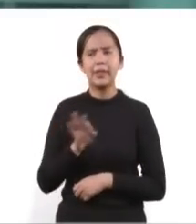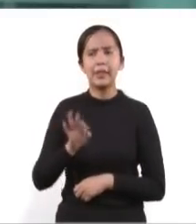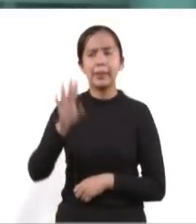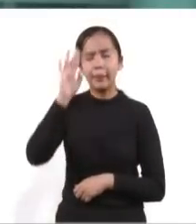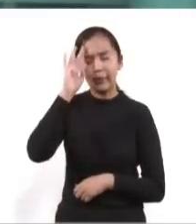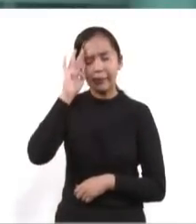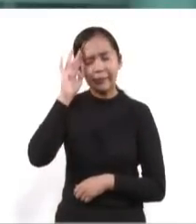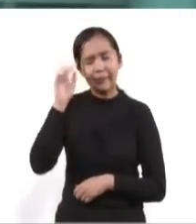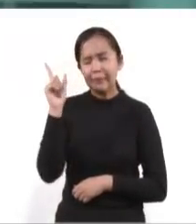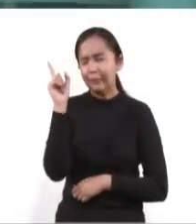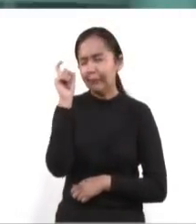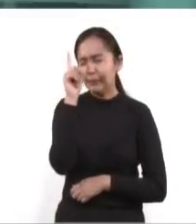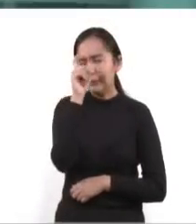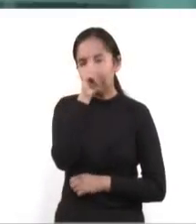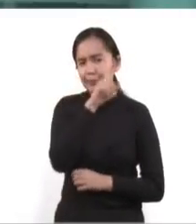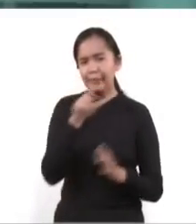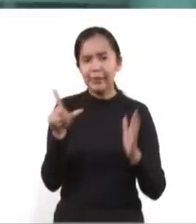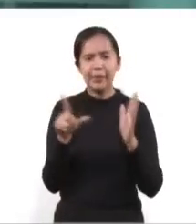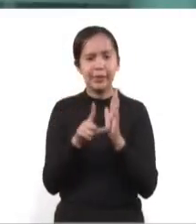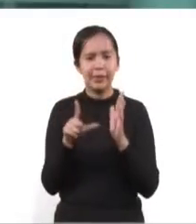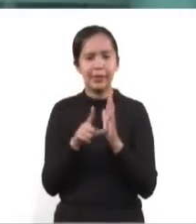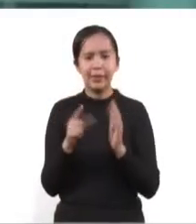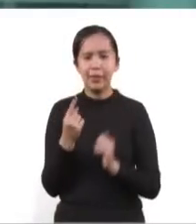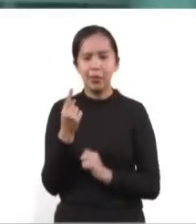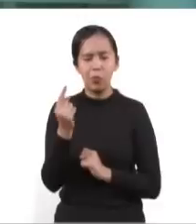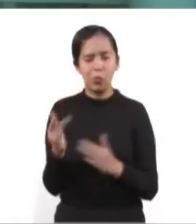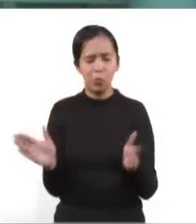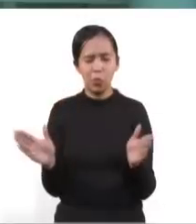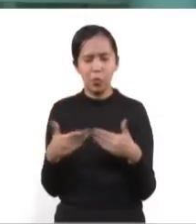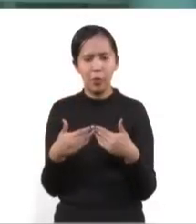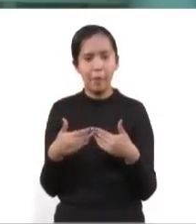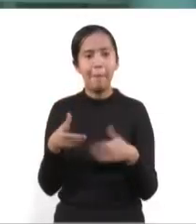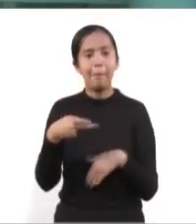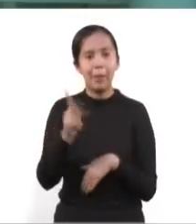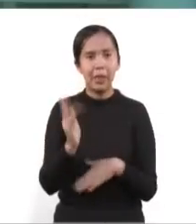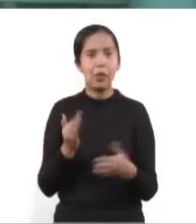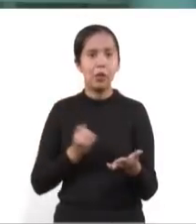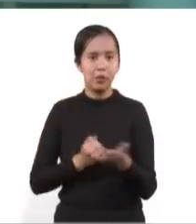muy difícil cerrar la línea 1, y se tomó la decisión,